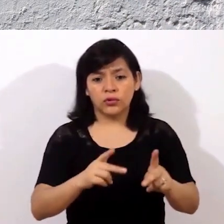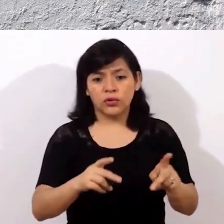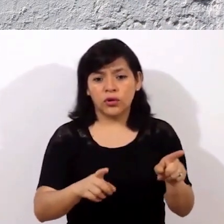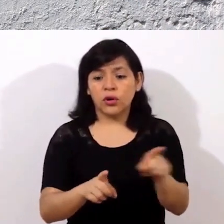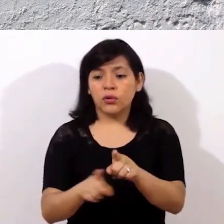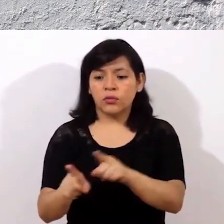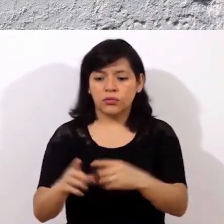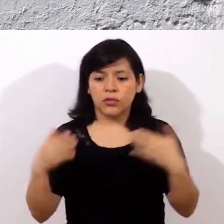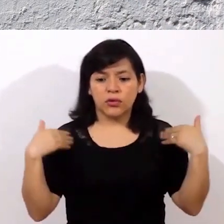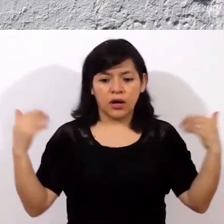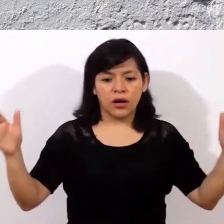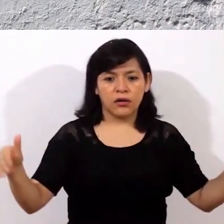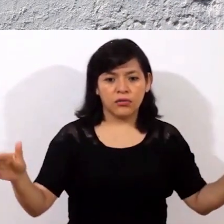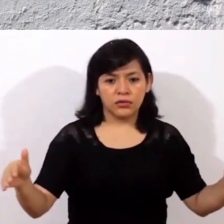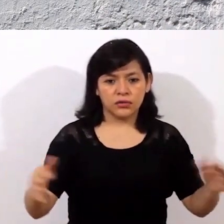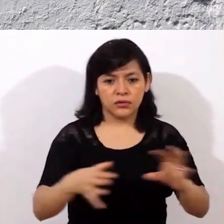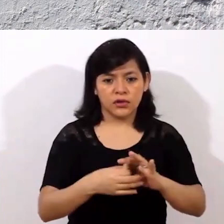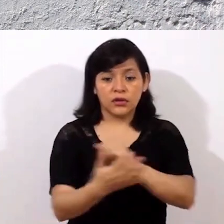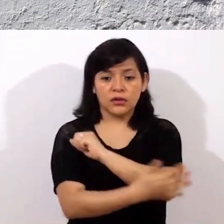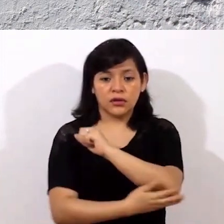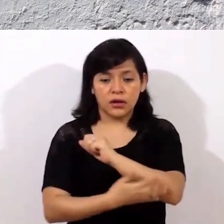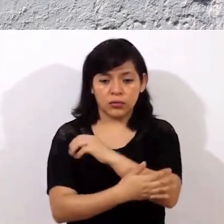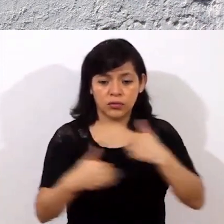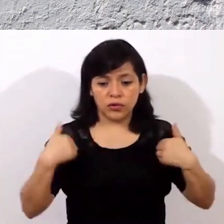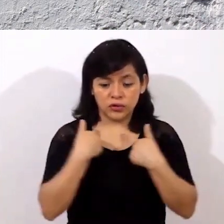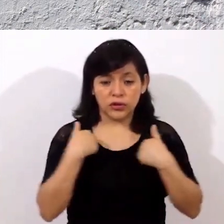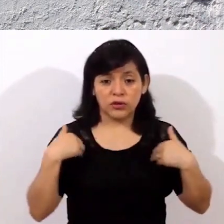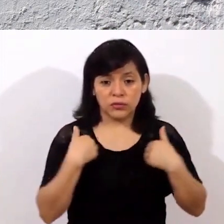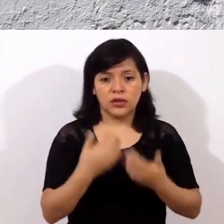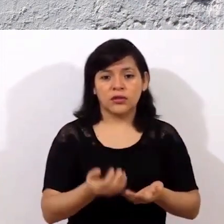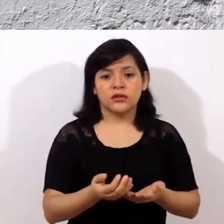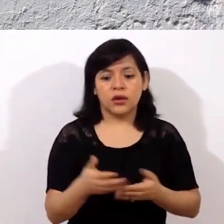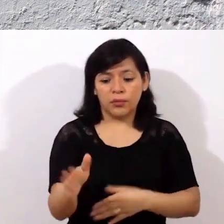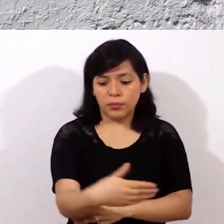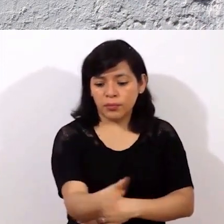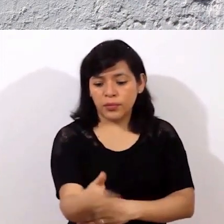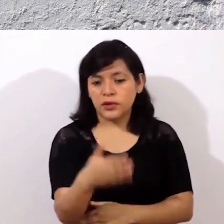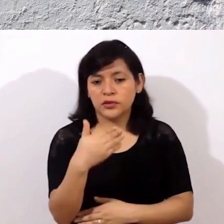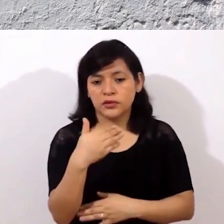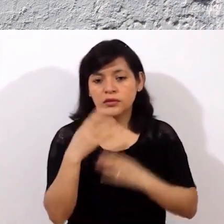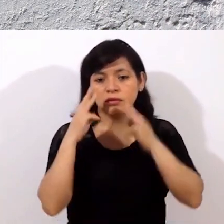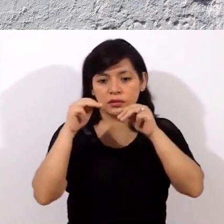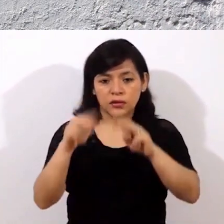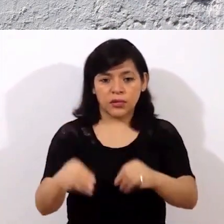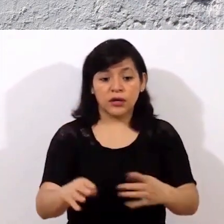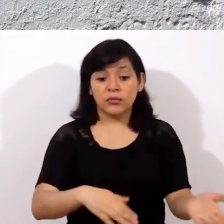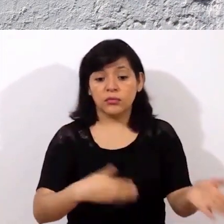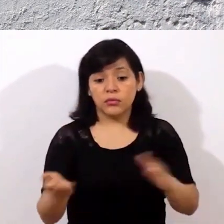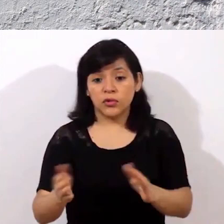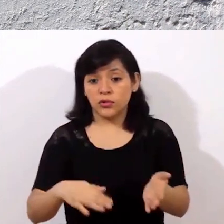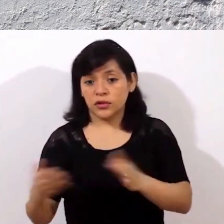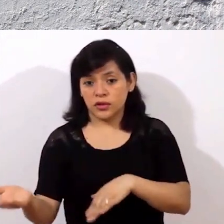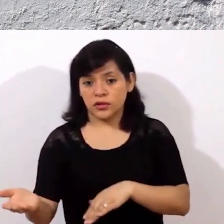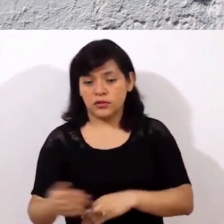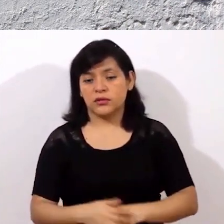campo, las bestias del cielo, y aún los peces del mar morirán. Querido